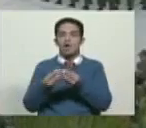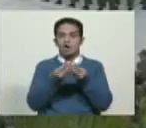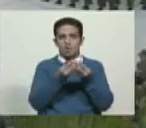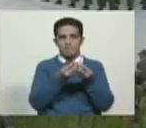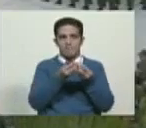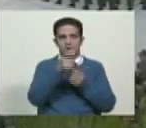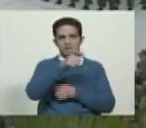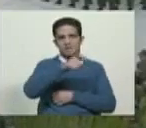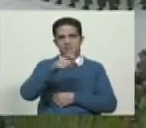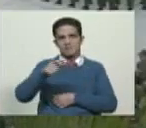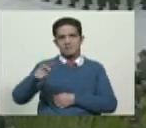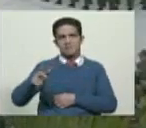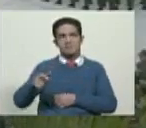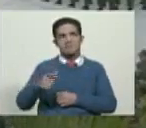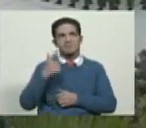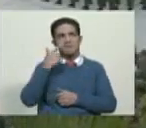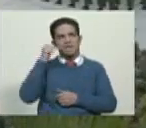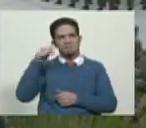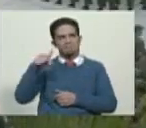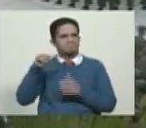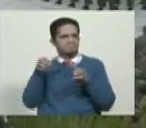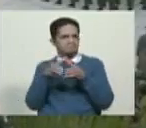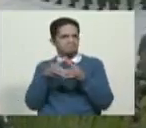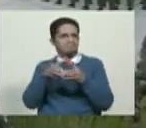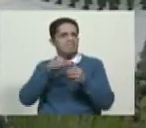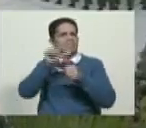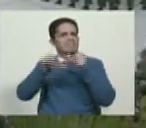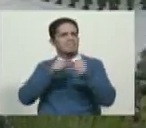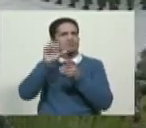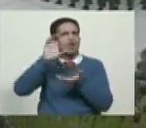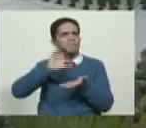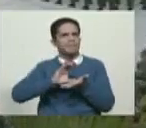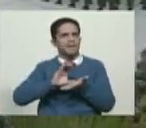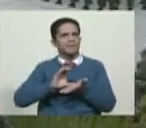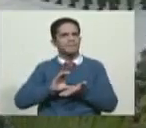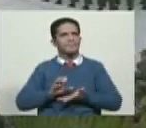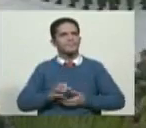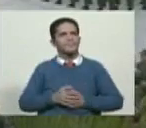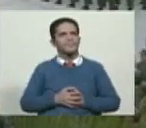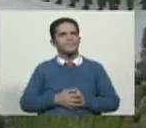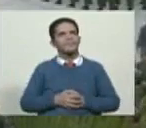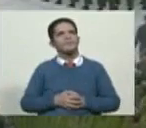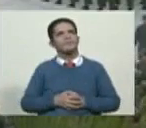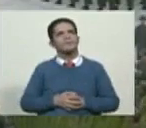tropas del Distrito Capital. Precisábamos de esta importante